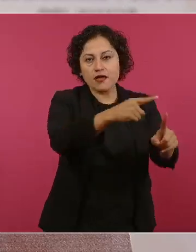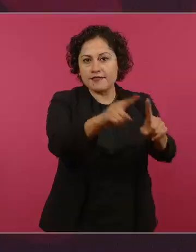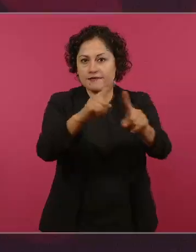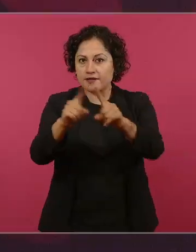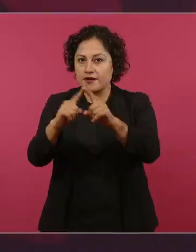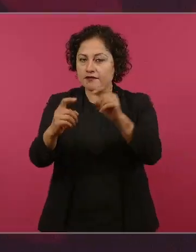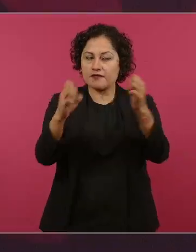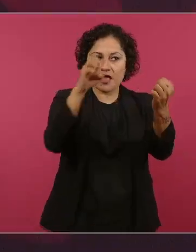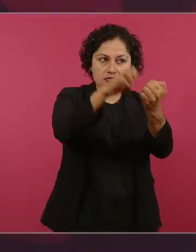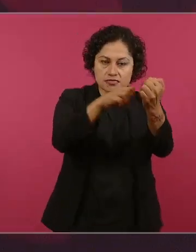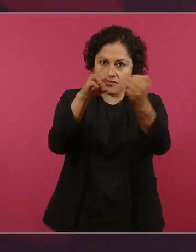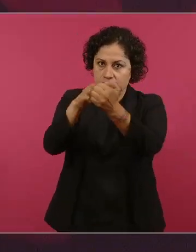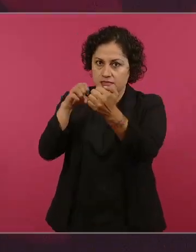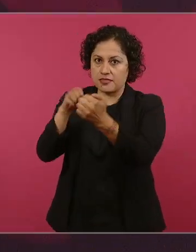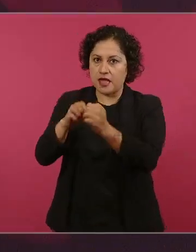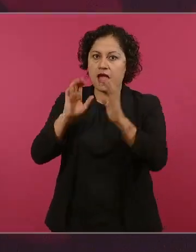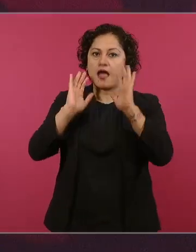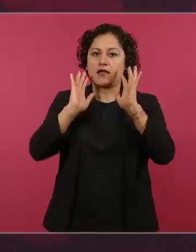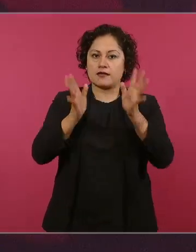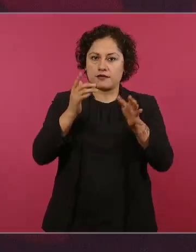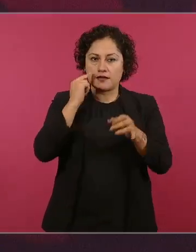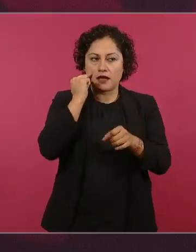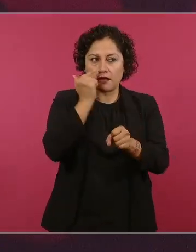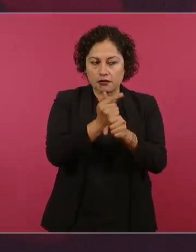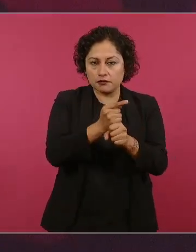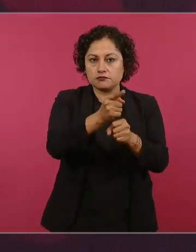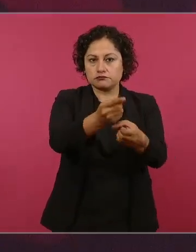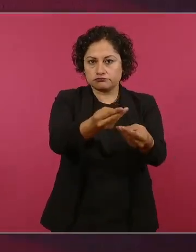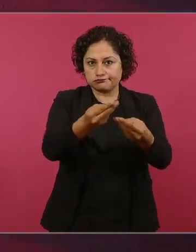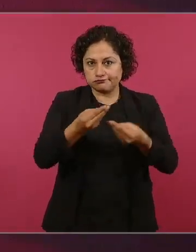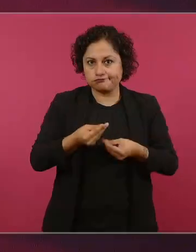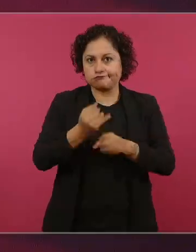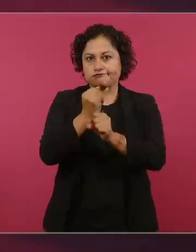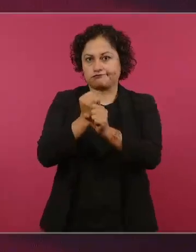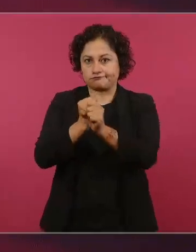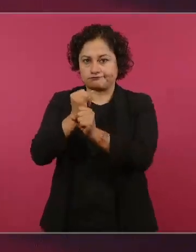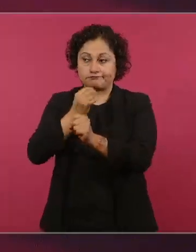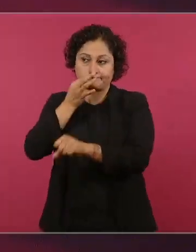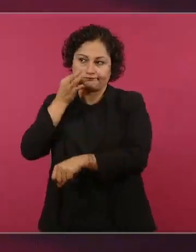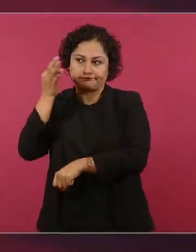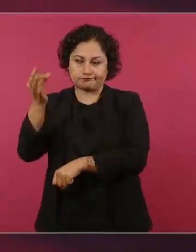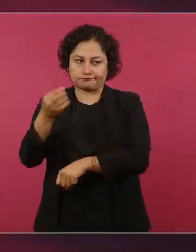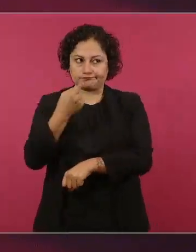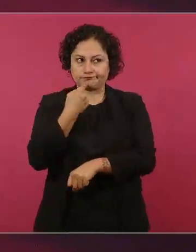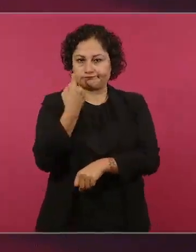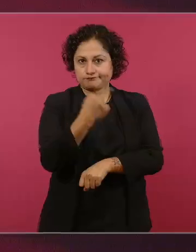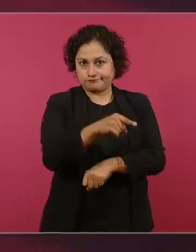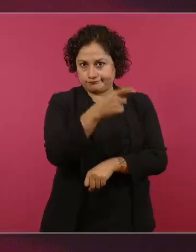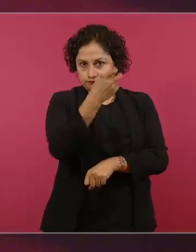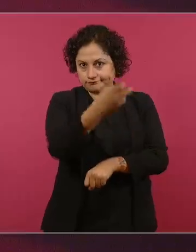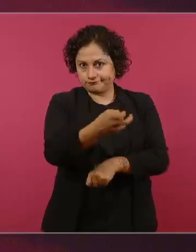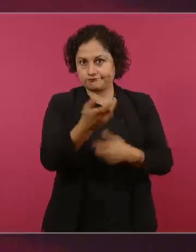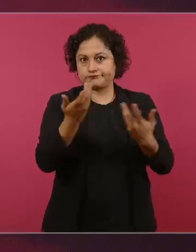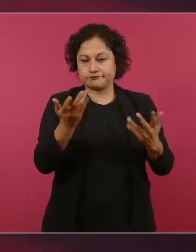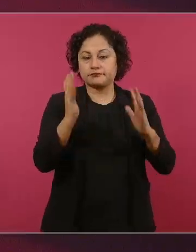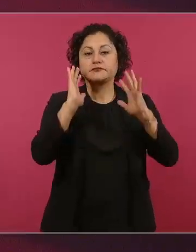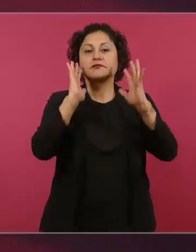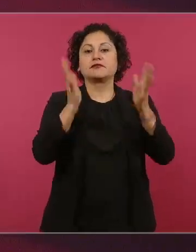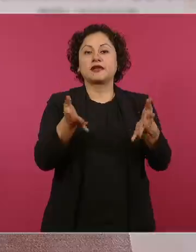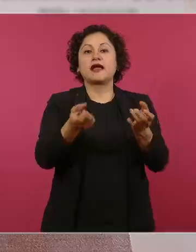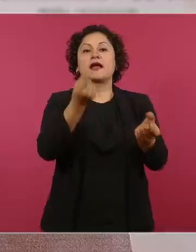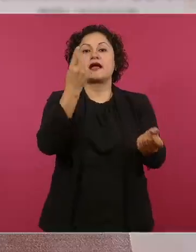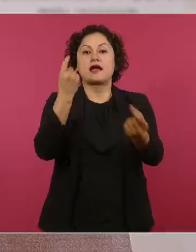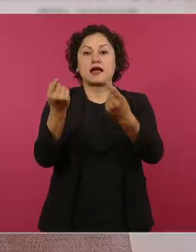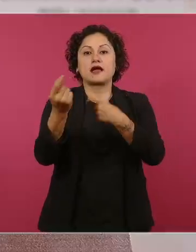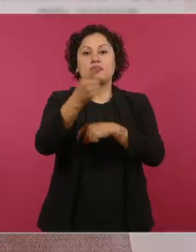fraudes que ya se están revisando, ya hay incluso investigaciones abiertas en torno al respecto, ya se han suspendido, incluso